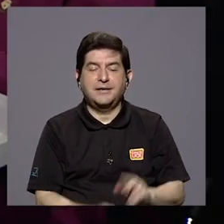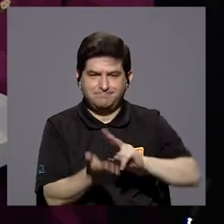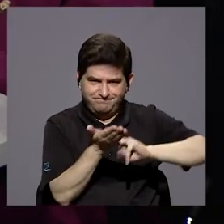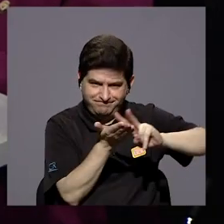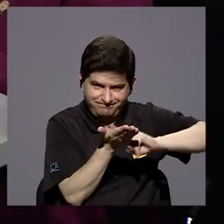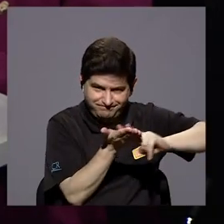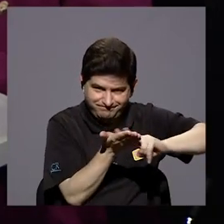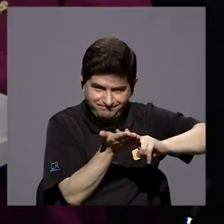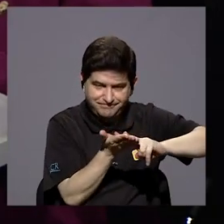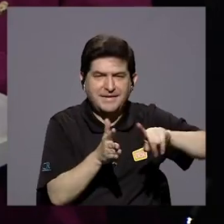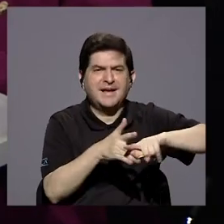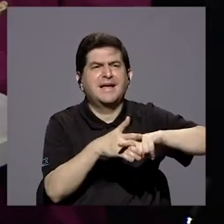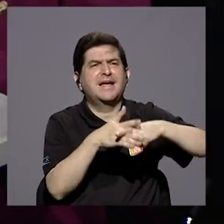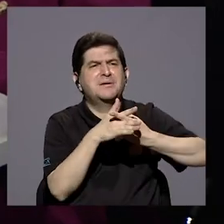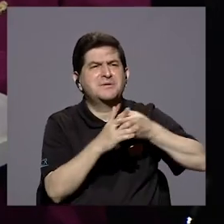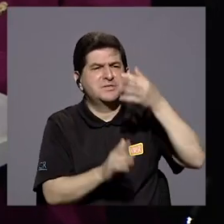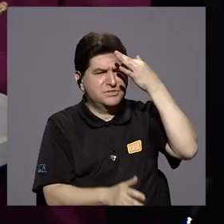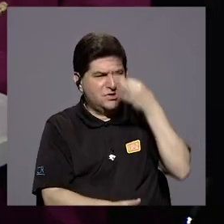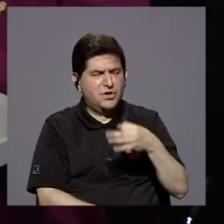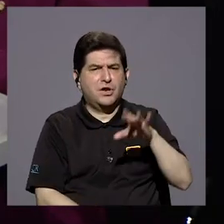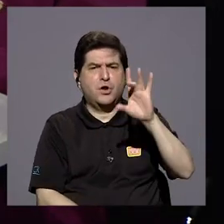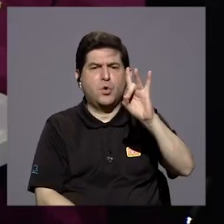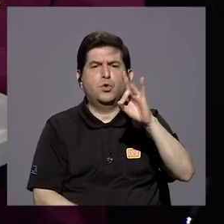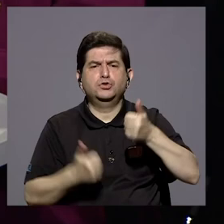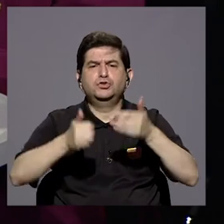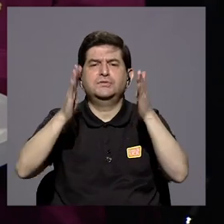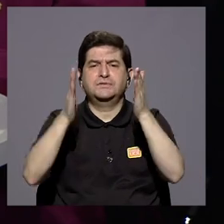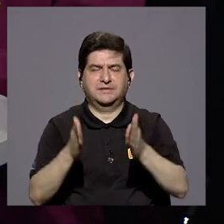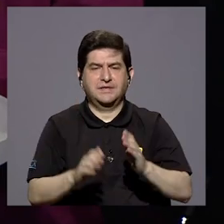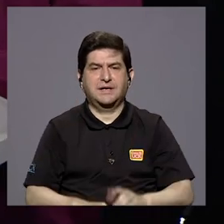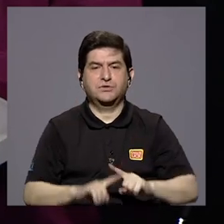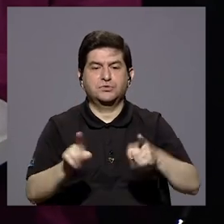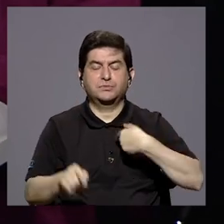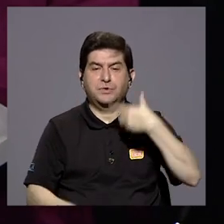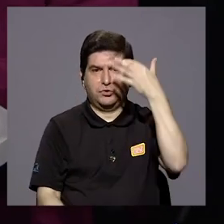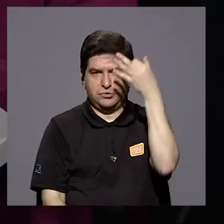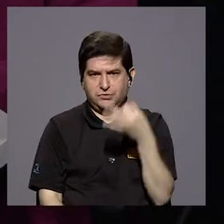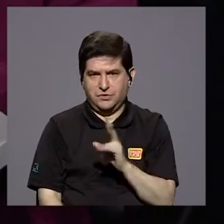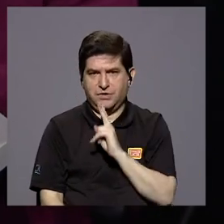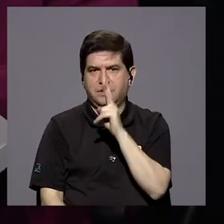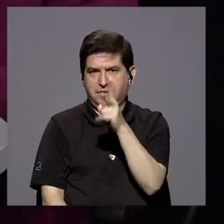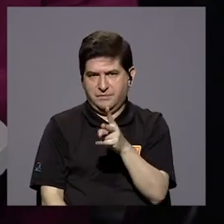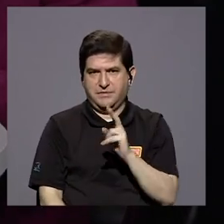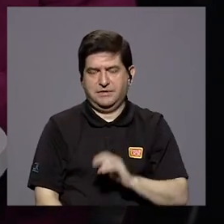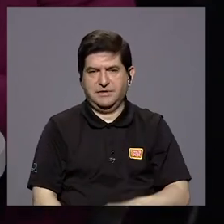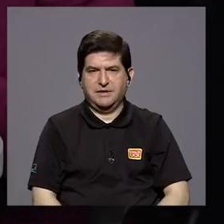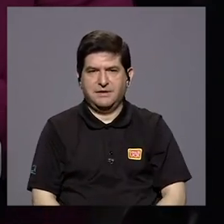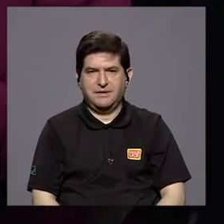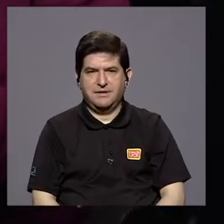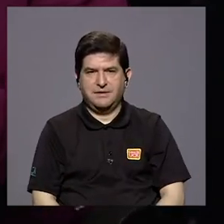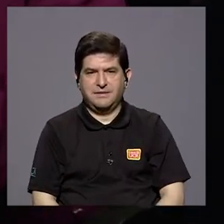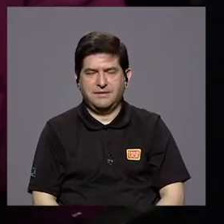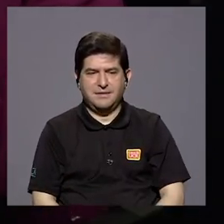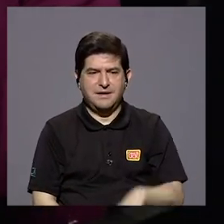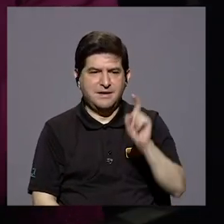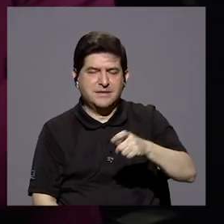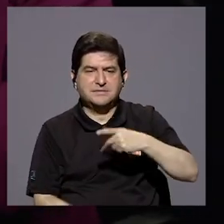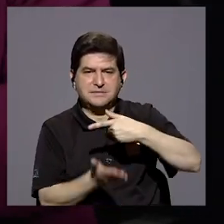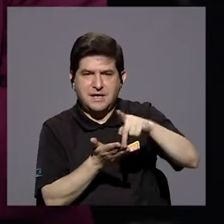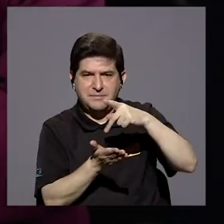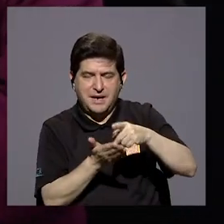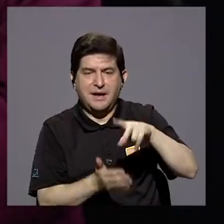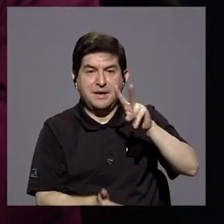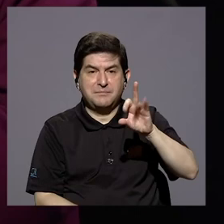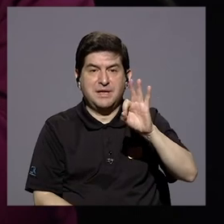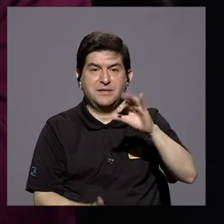el Partido de Liberación comenzó creo que con 8 candidatos, pero yo creo que en realidad hay que pagar una cuota